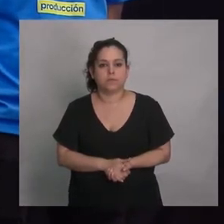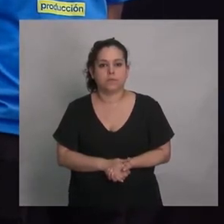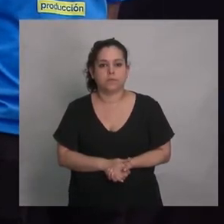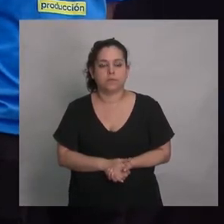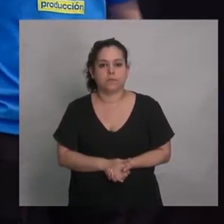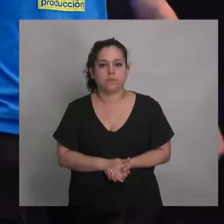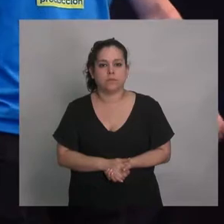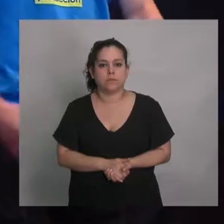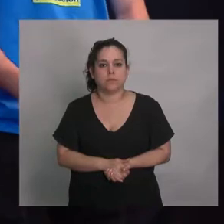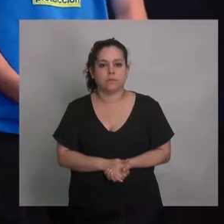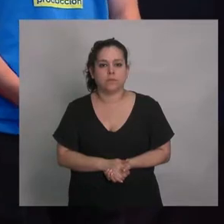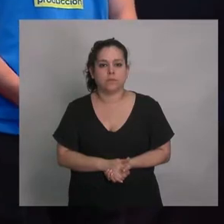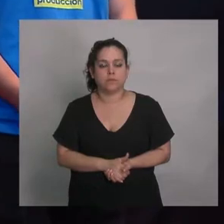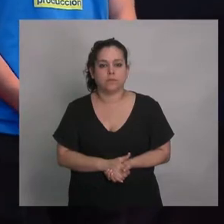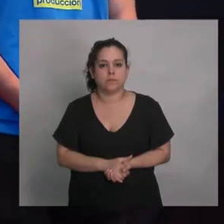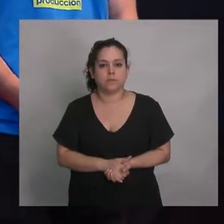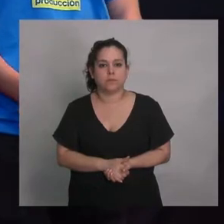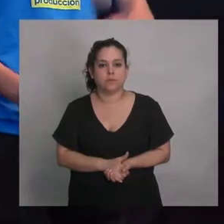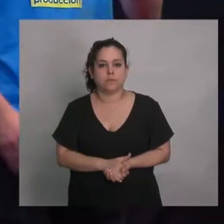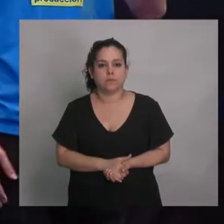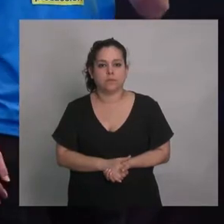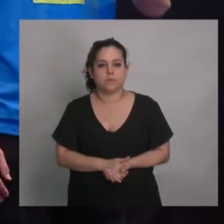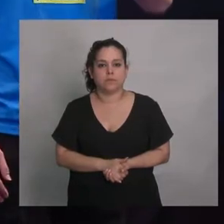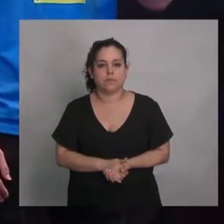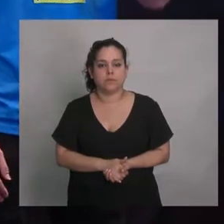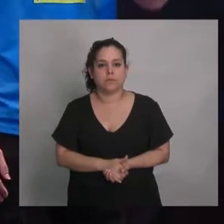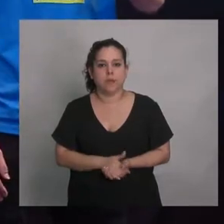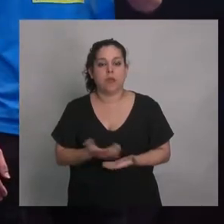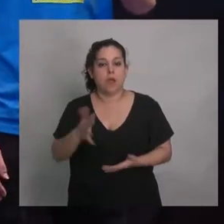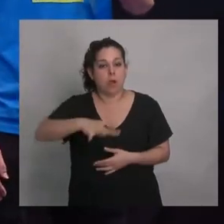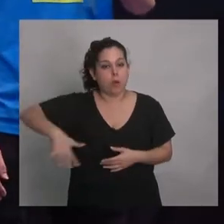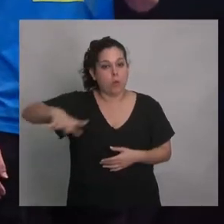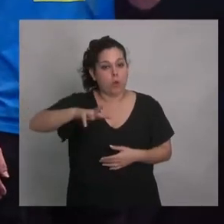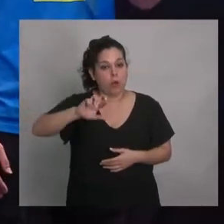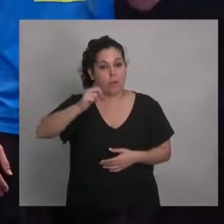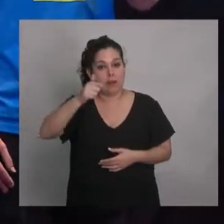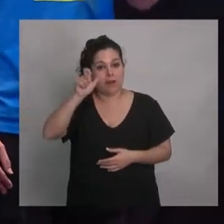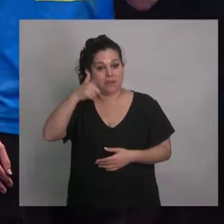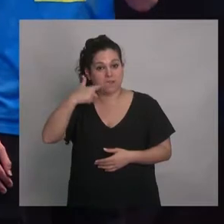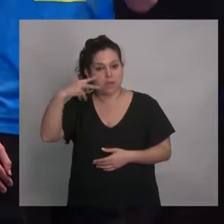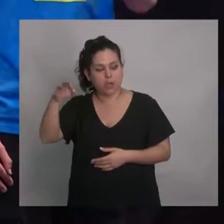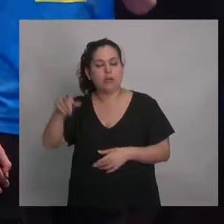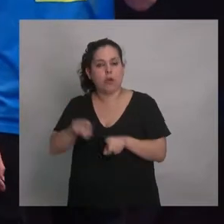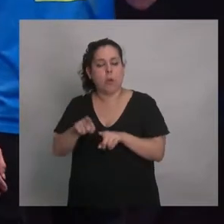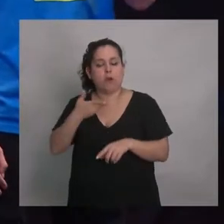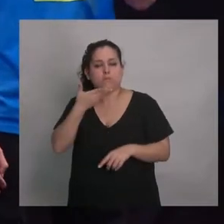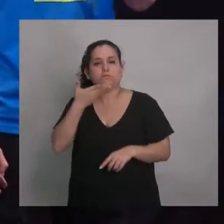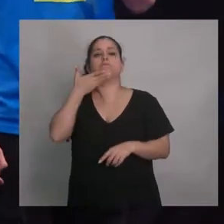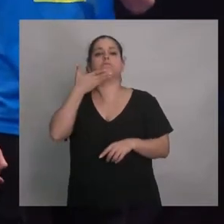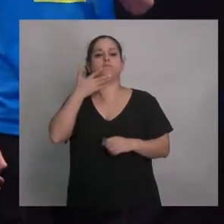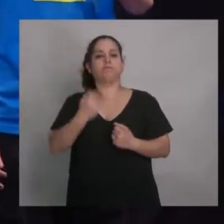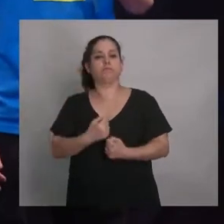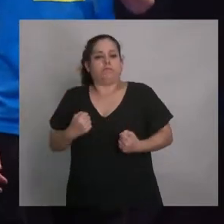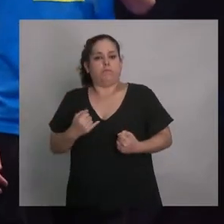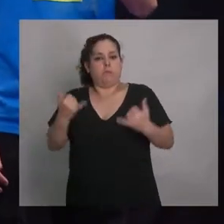se puede decir el pueblo palestino está con la cara alta levantada